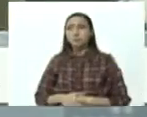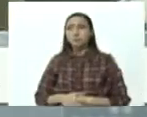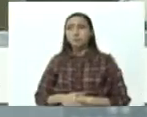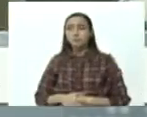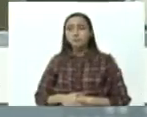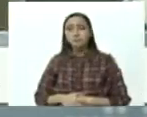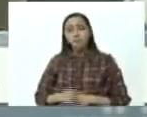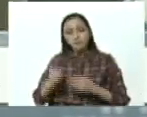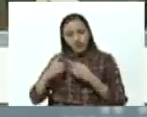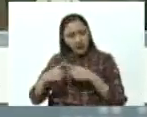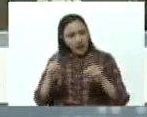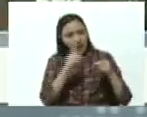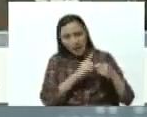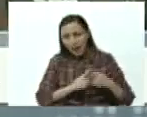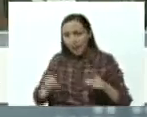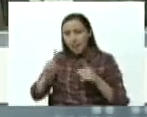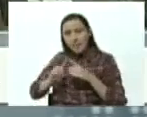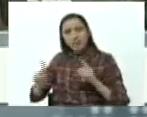se